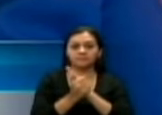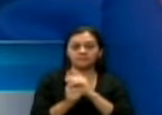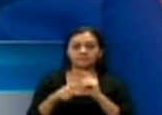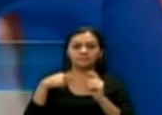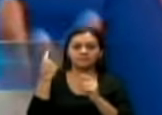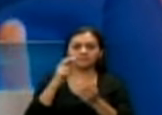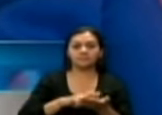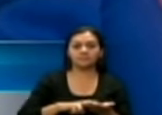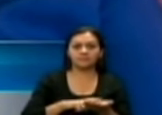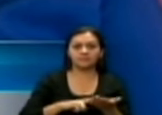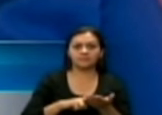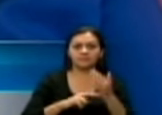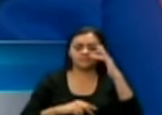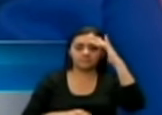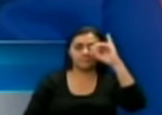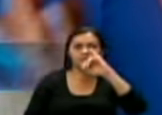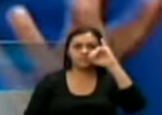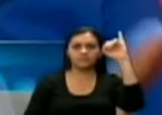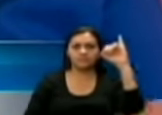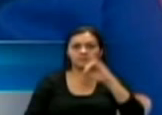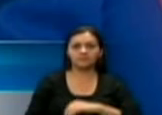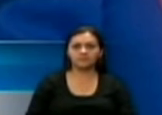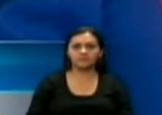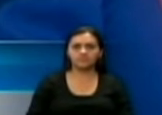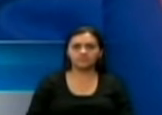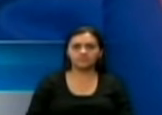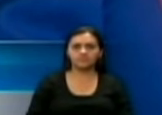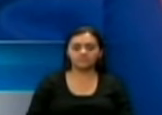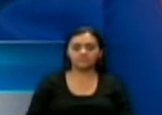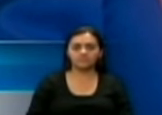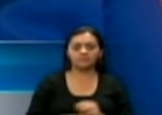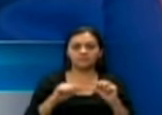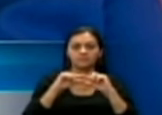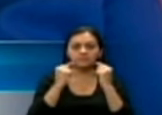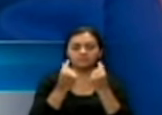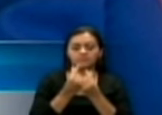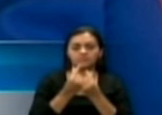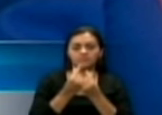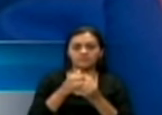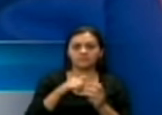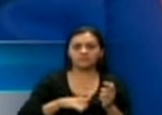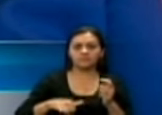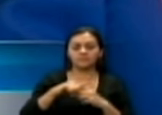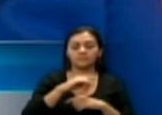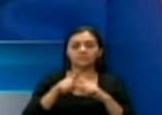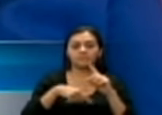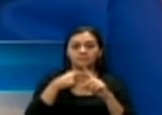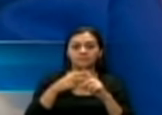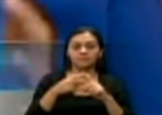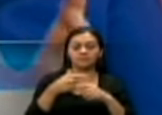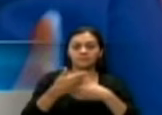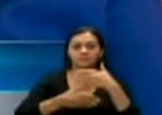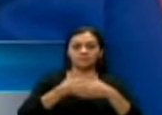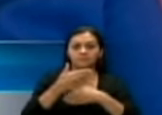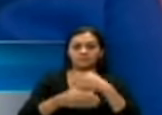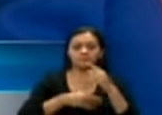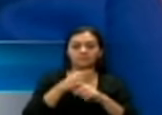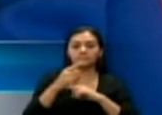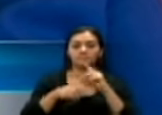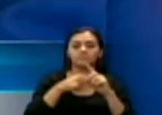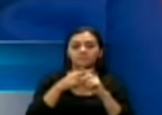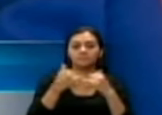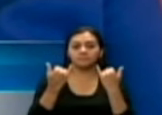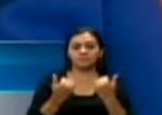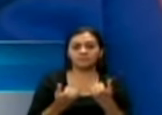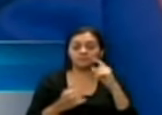reunir a las izquierdas, a los partidos democráticos y progresistas, muchos de ellos en el